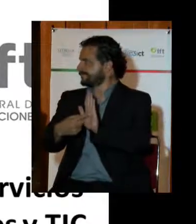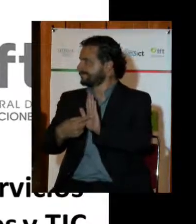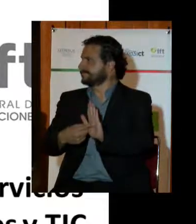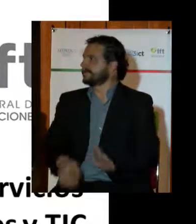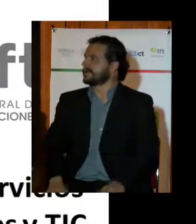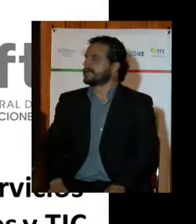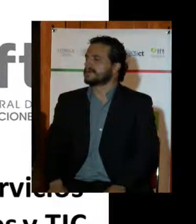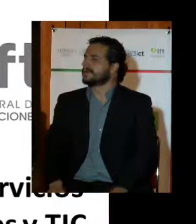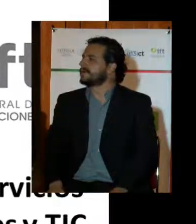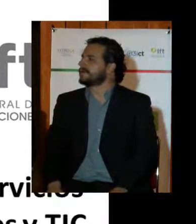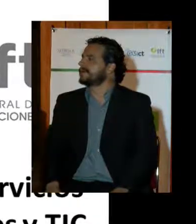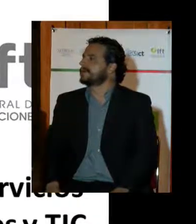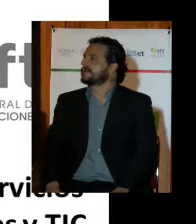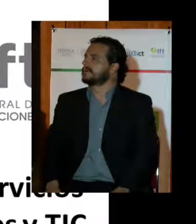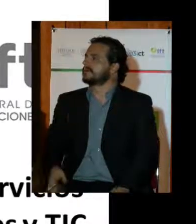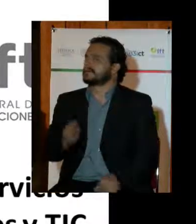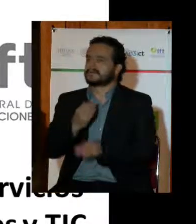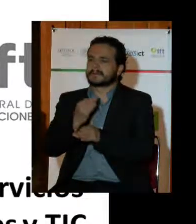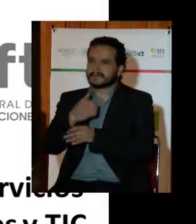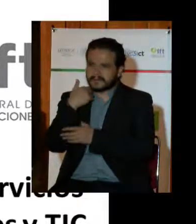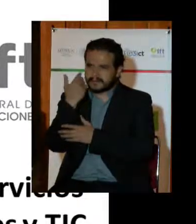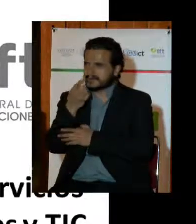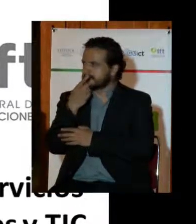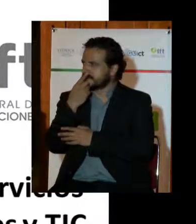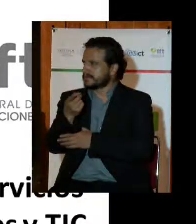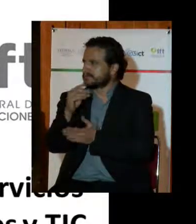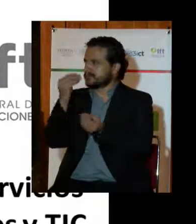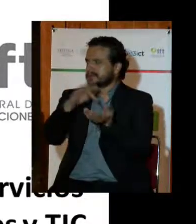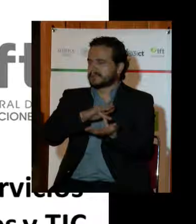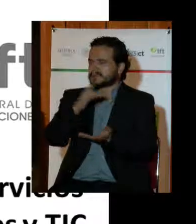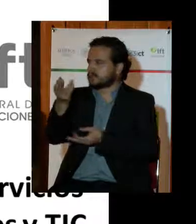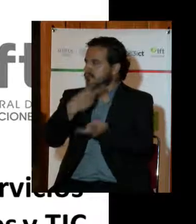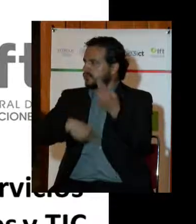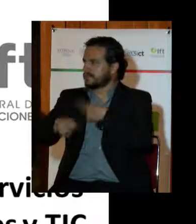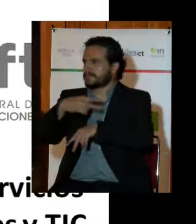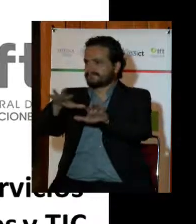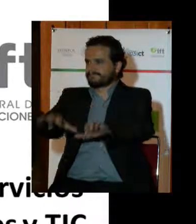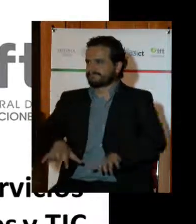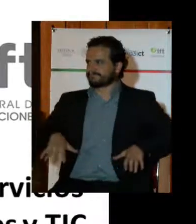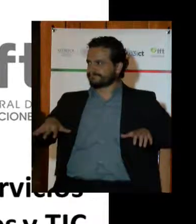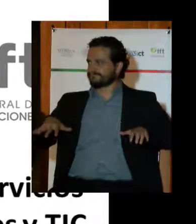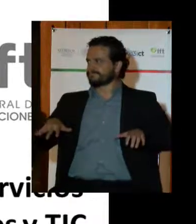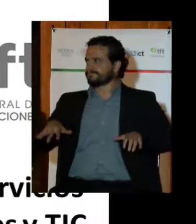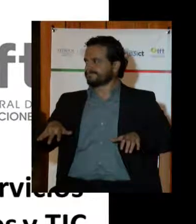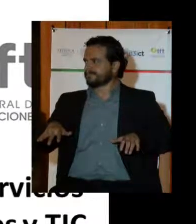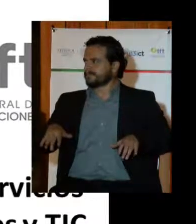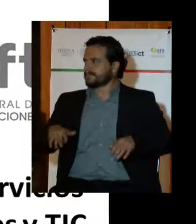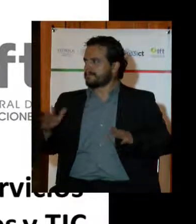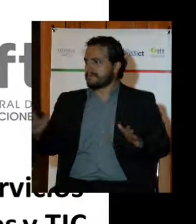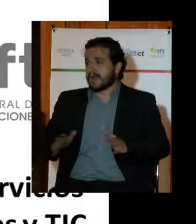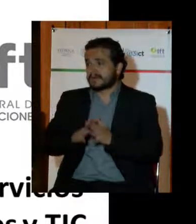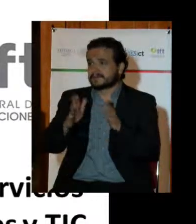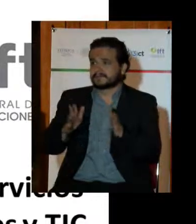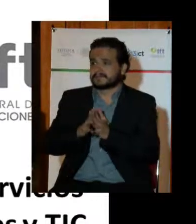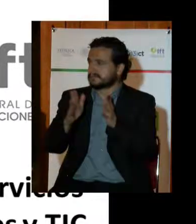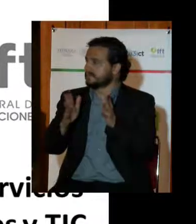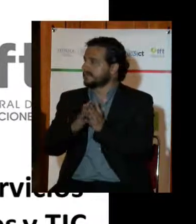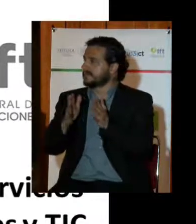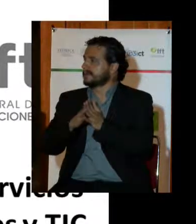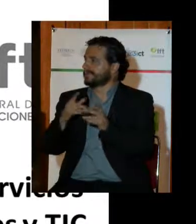Yo quiero agradecer la presencia de todos ustedes, la participación, interés